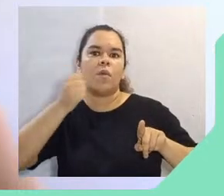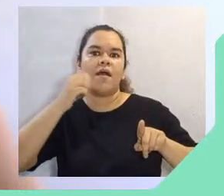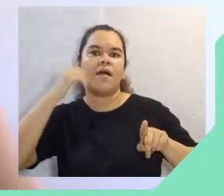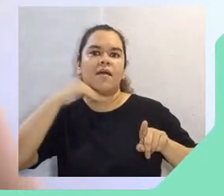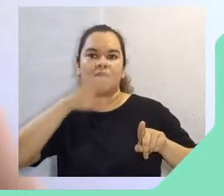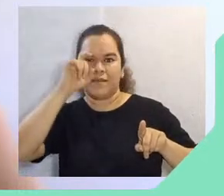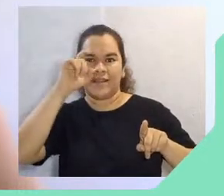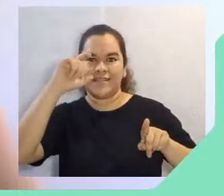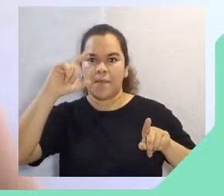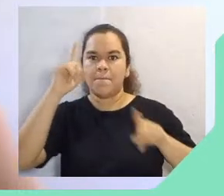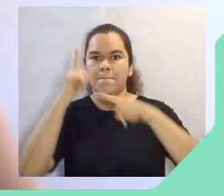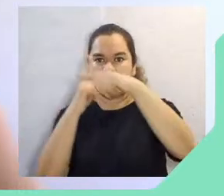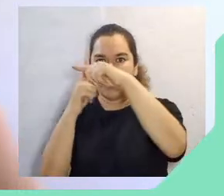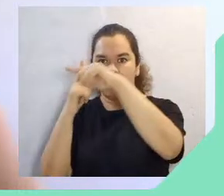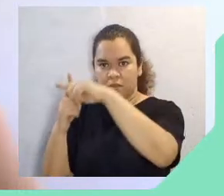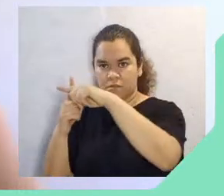Python